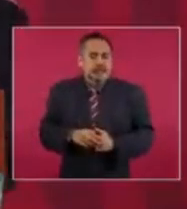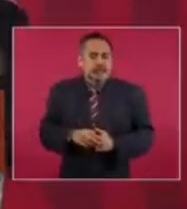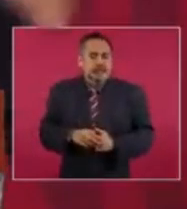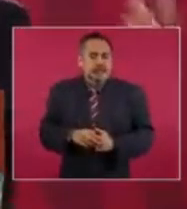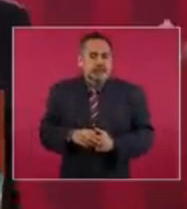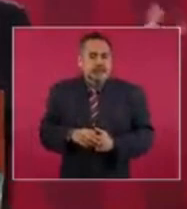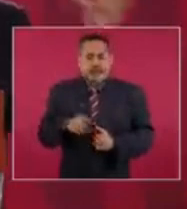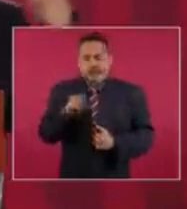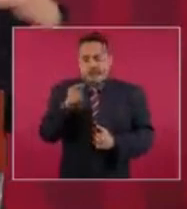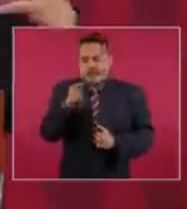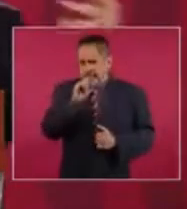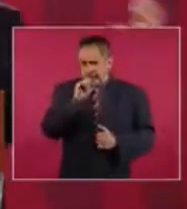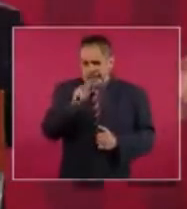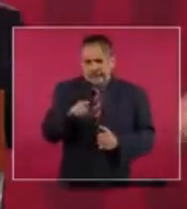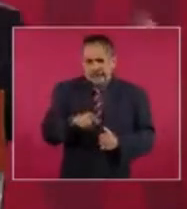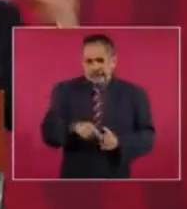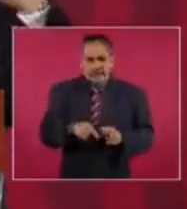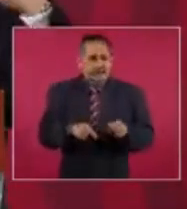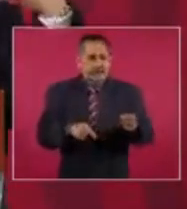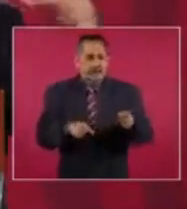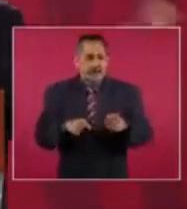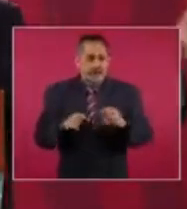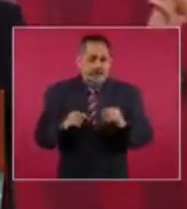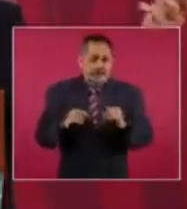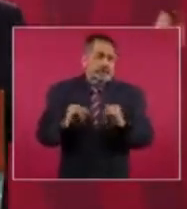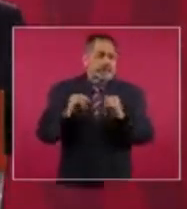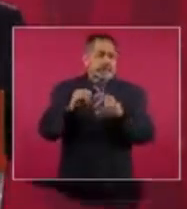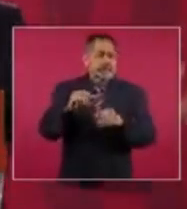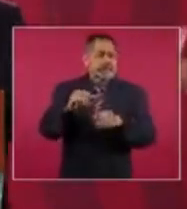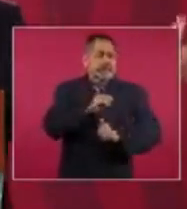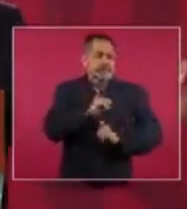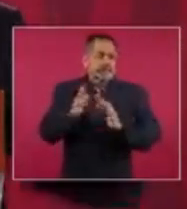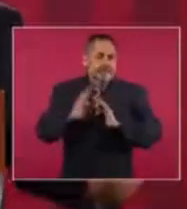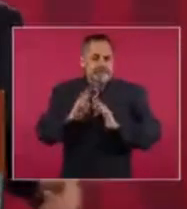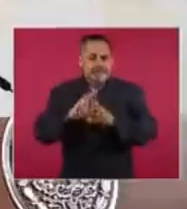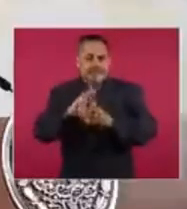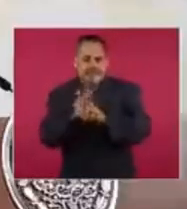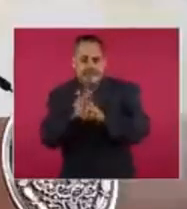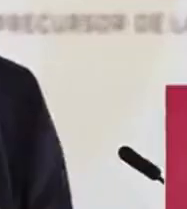las filtraciones del archivo del ejército